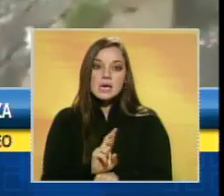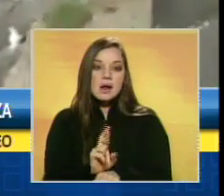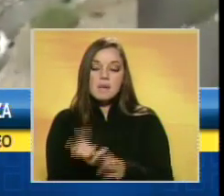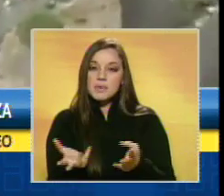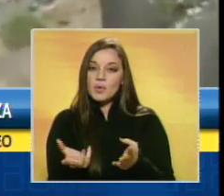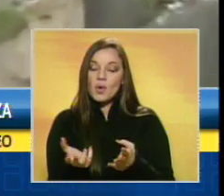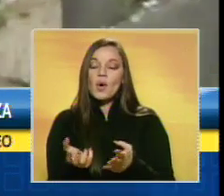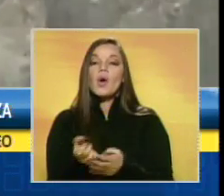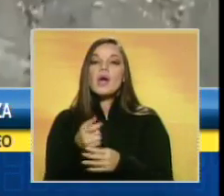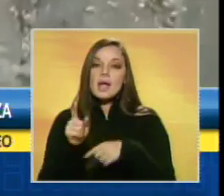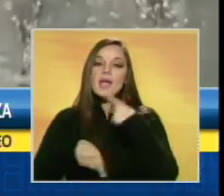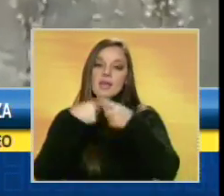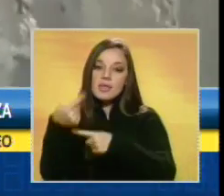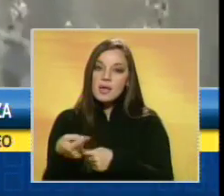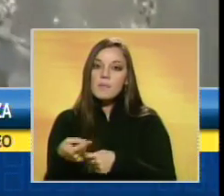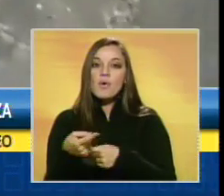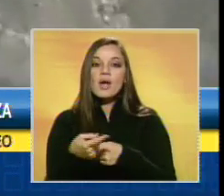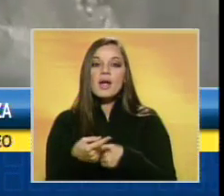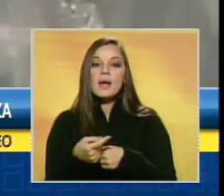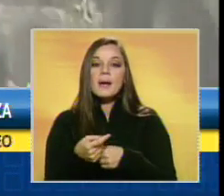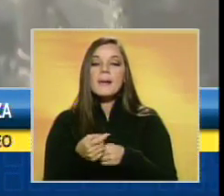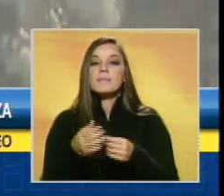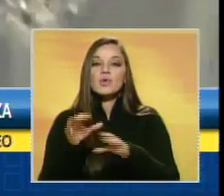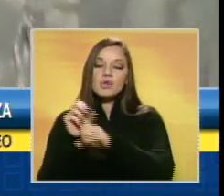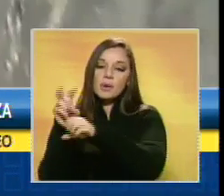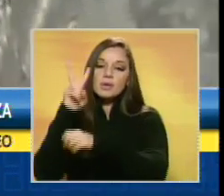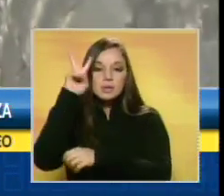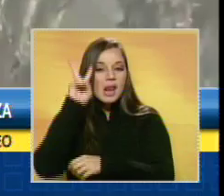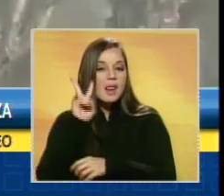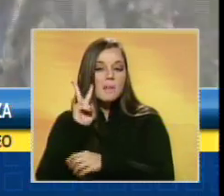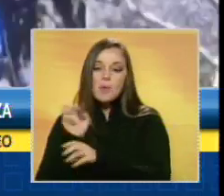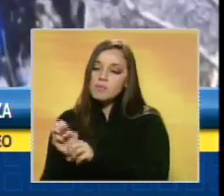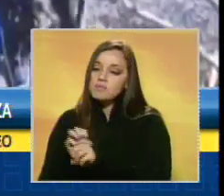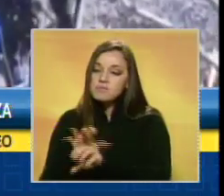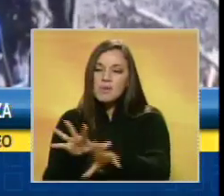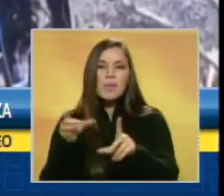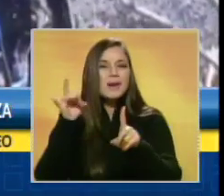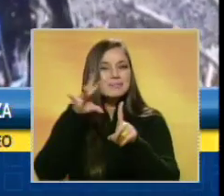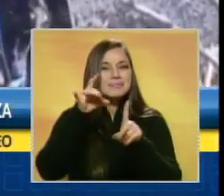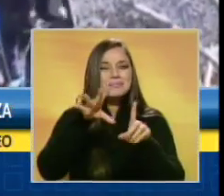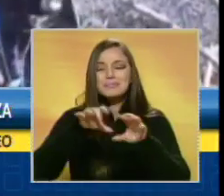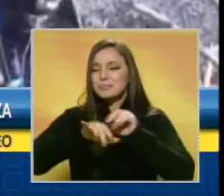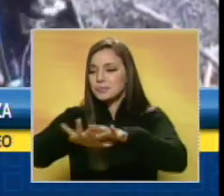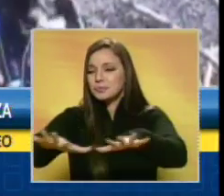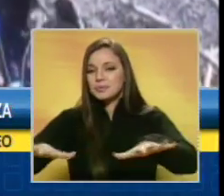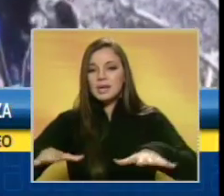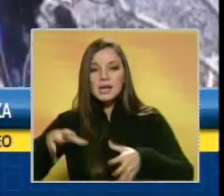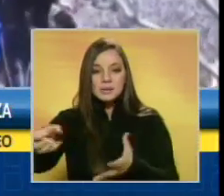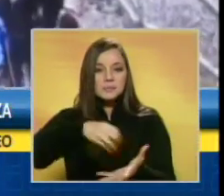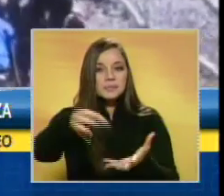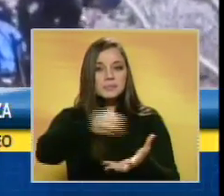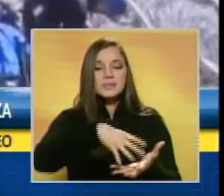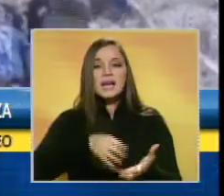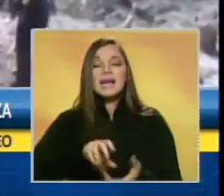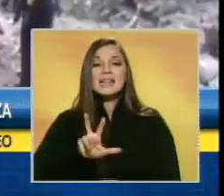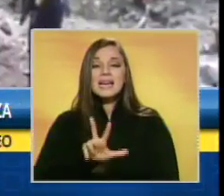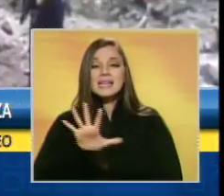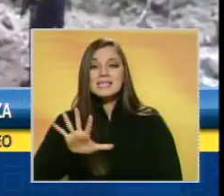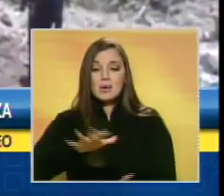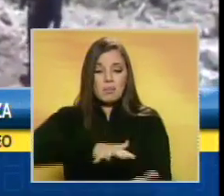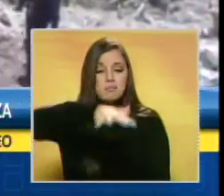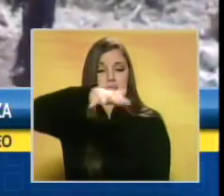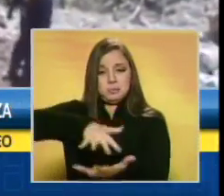y que próximamente iniciará labores de descontaminación de la zona. Un equipo de 60 personas recogieron 35 toneladas de